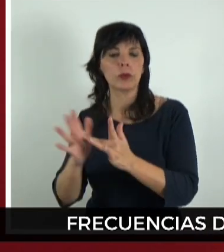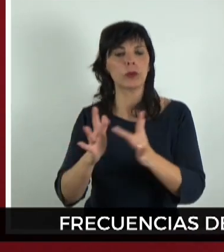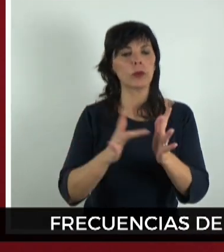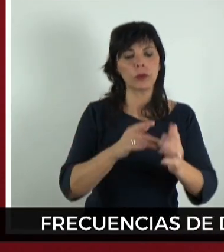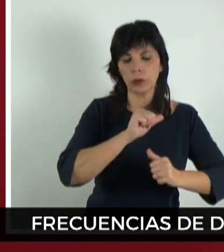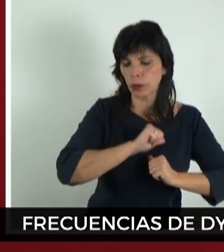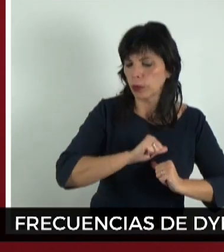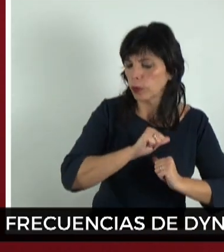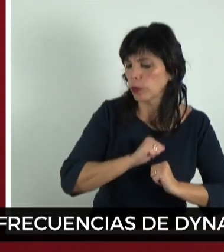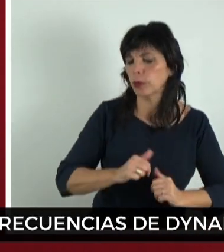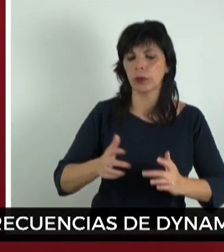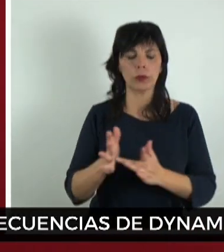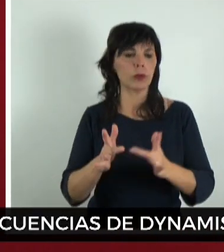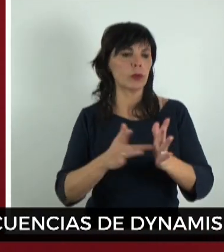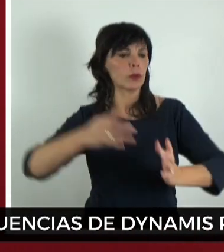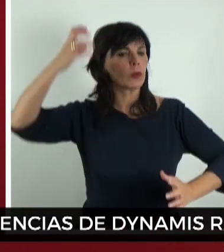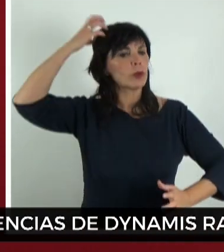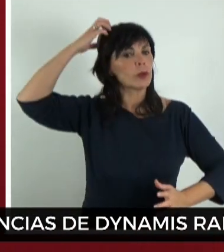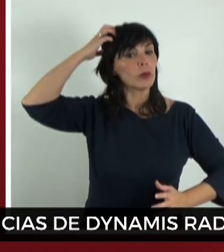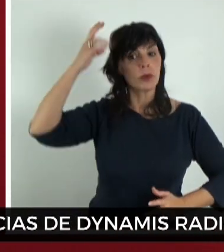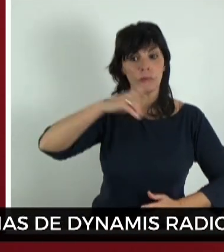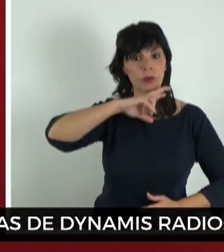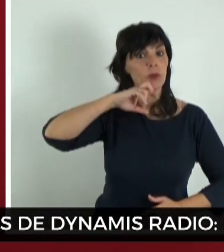judíos, cuando Él murió,